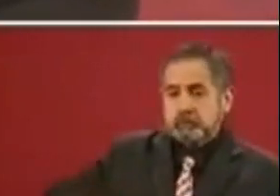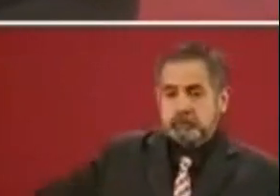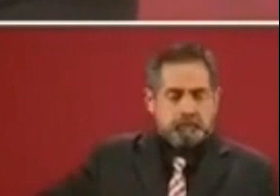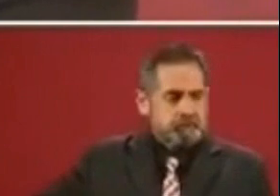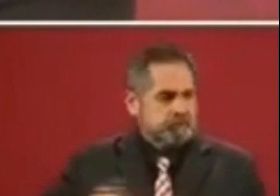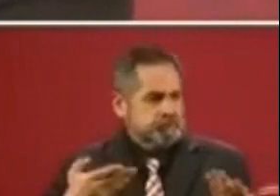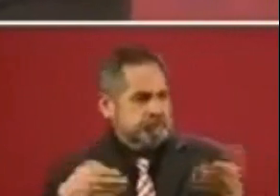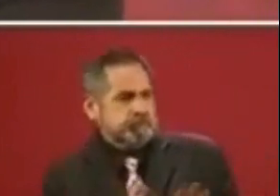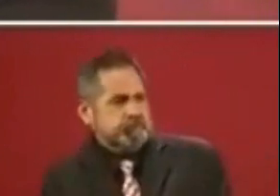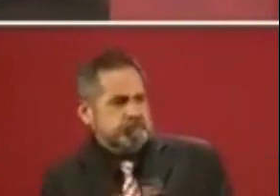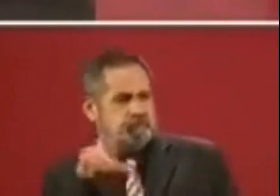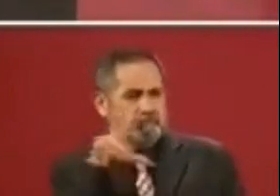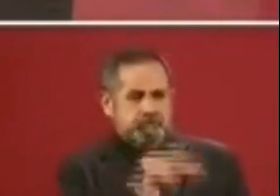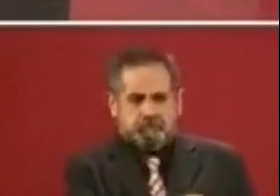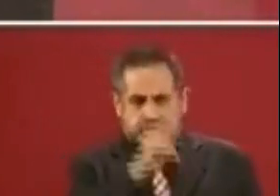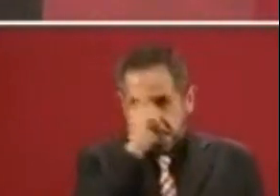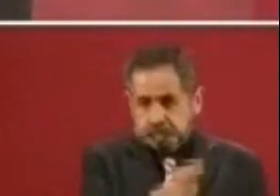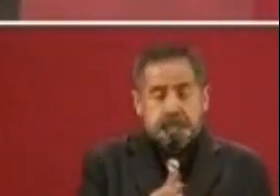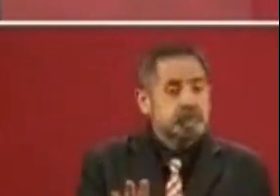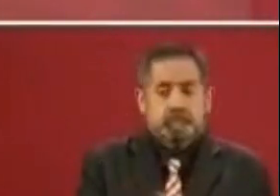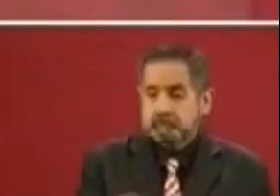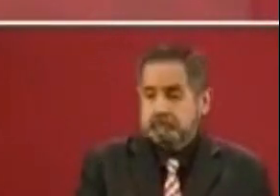impedir que haya